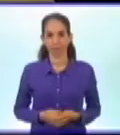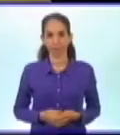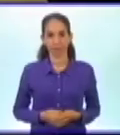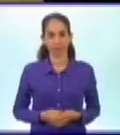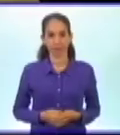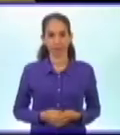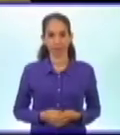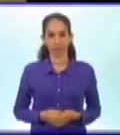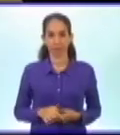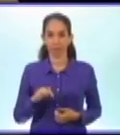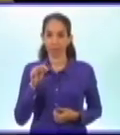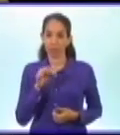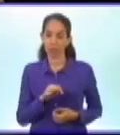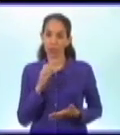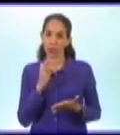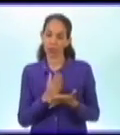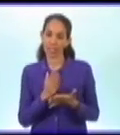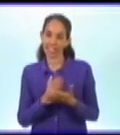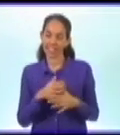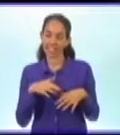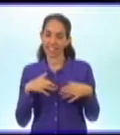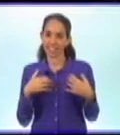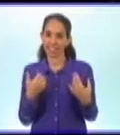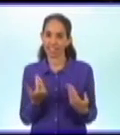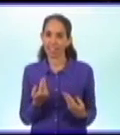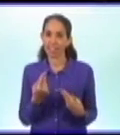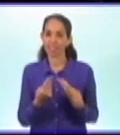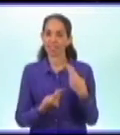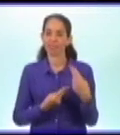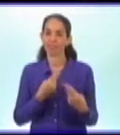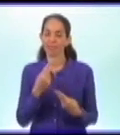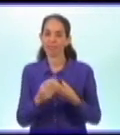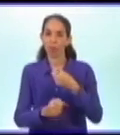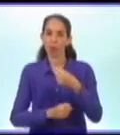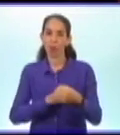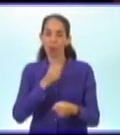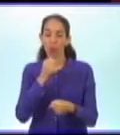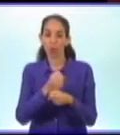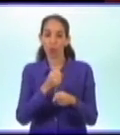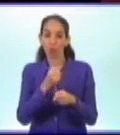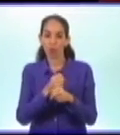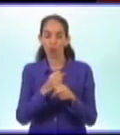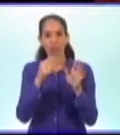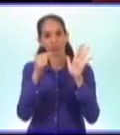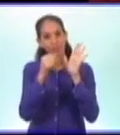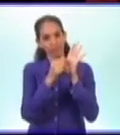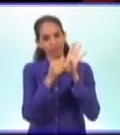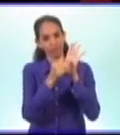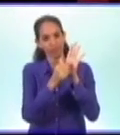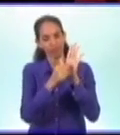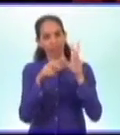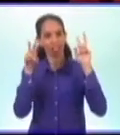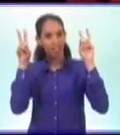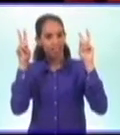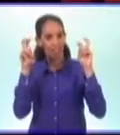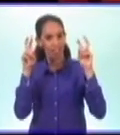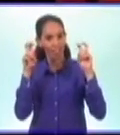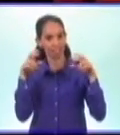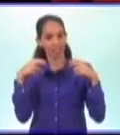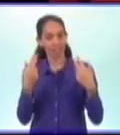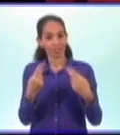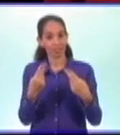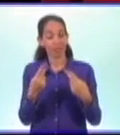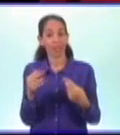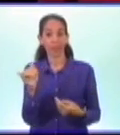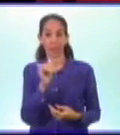Hemos dedicado nuestro encuentro de hoy al uso de los puntos suspensivos y las comillas, aunque también nos referimos a